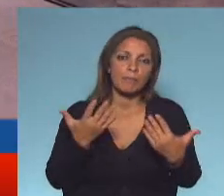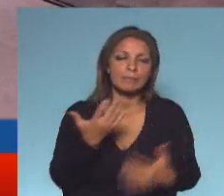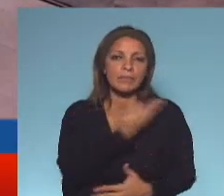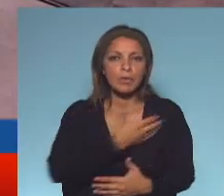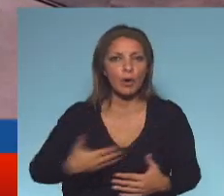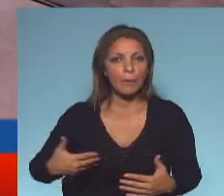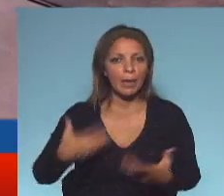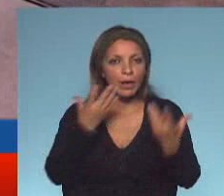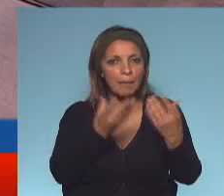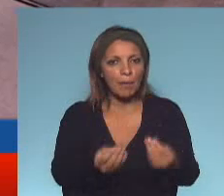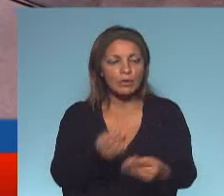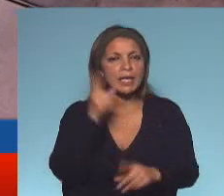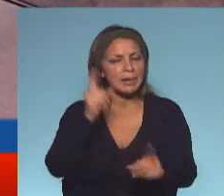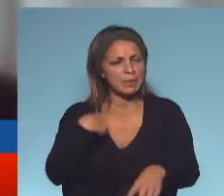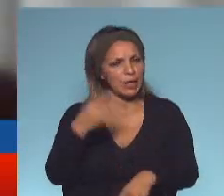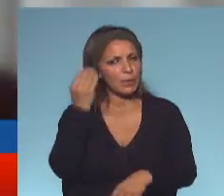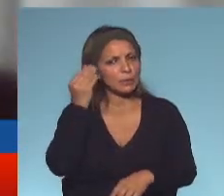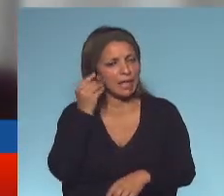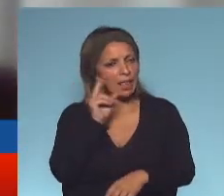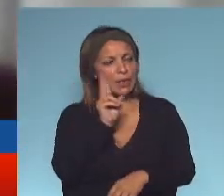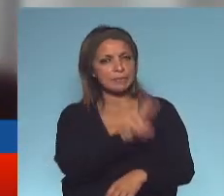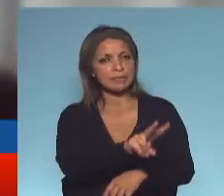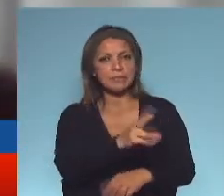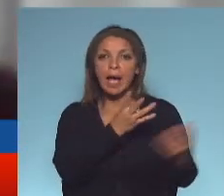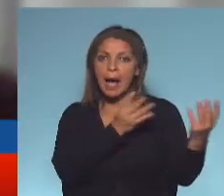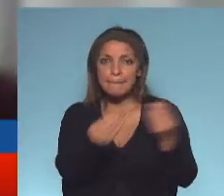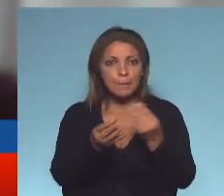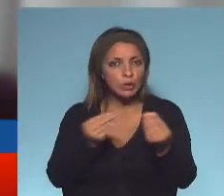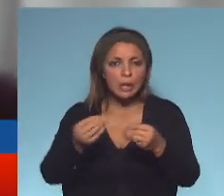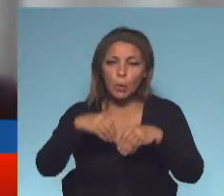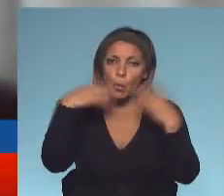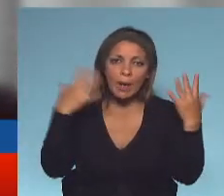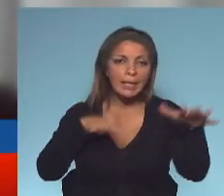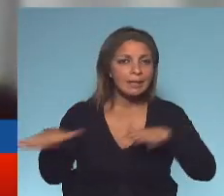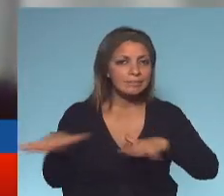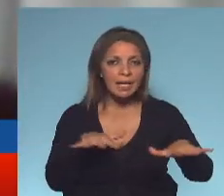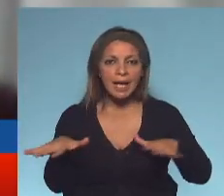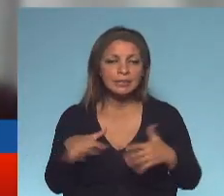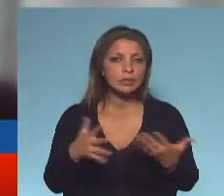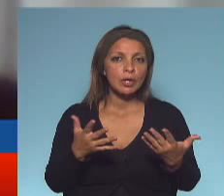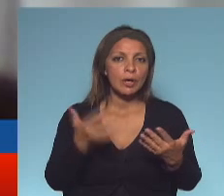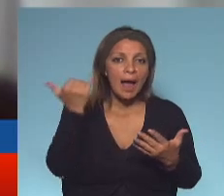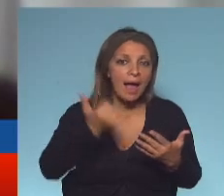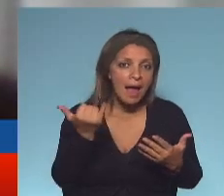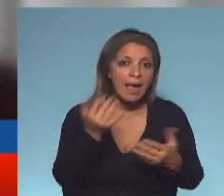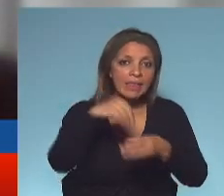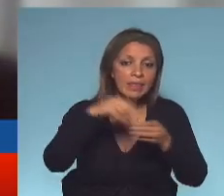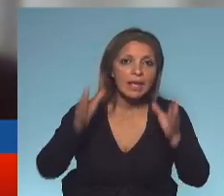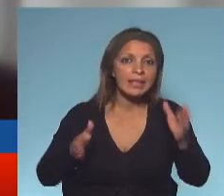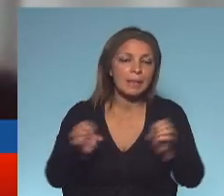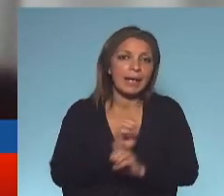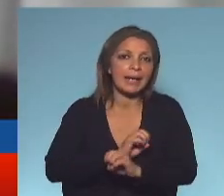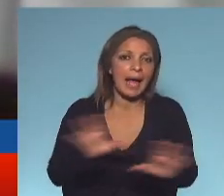estoy escuchando, maravillada, todas las acciones posibles dentro de la etapa crítica que